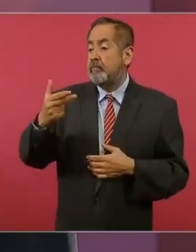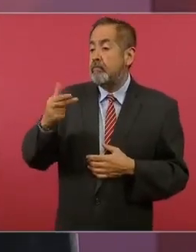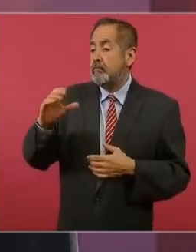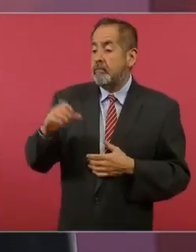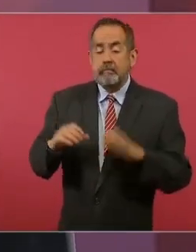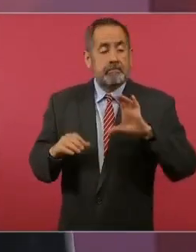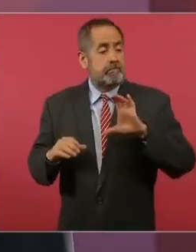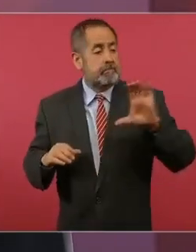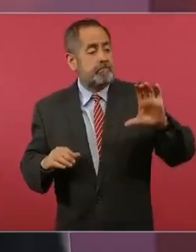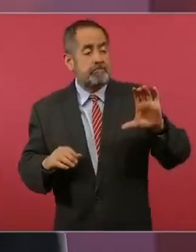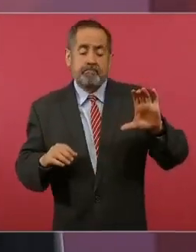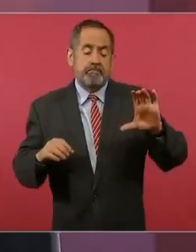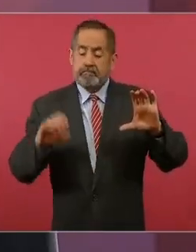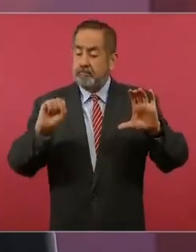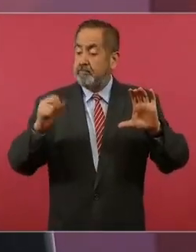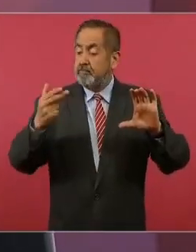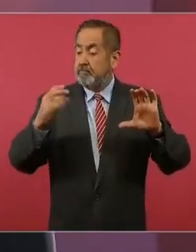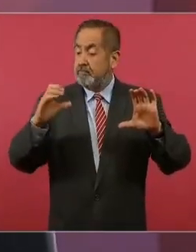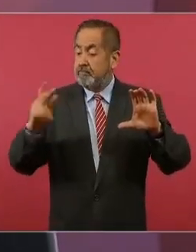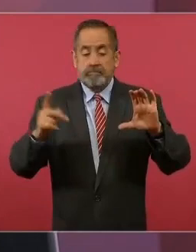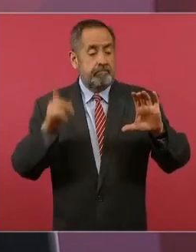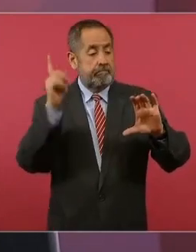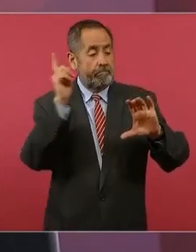se hacían los descuentos en Hacienda